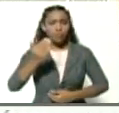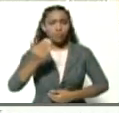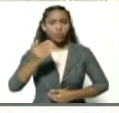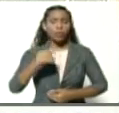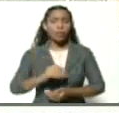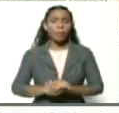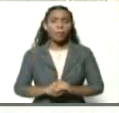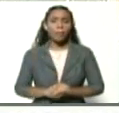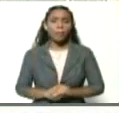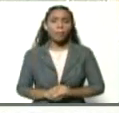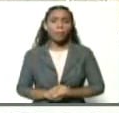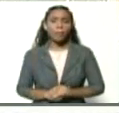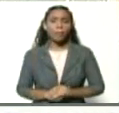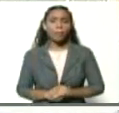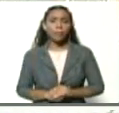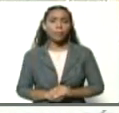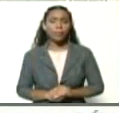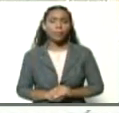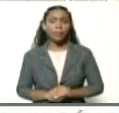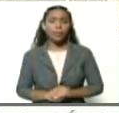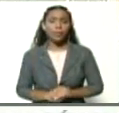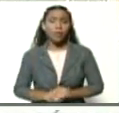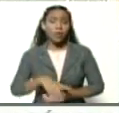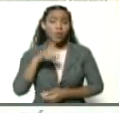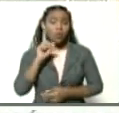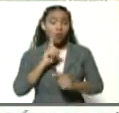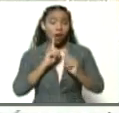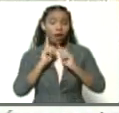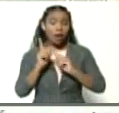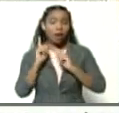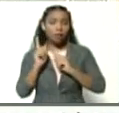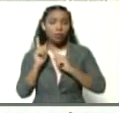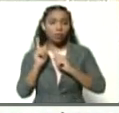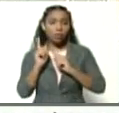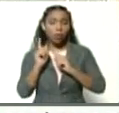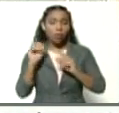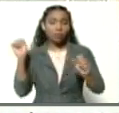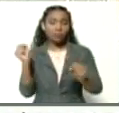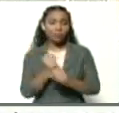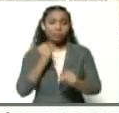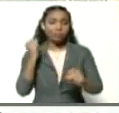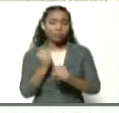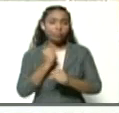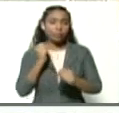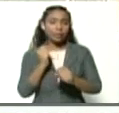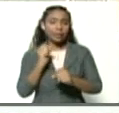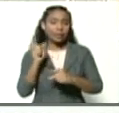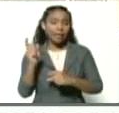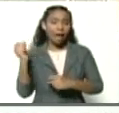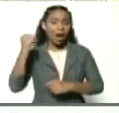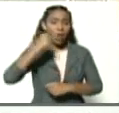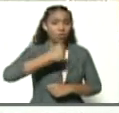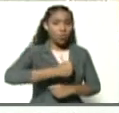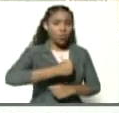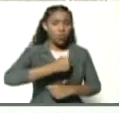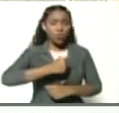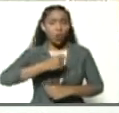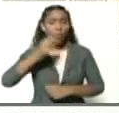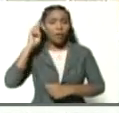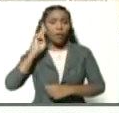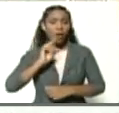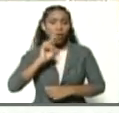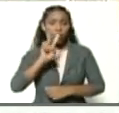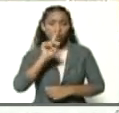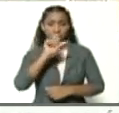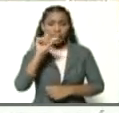Nacional Bolivariana. En uno de esos operativos de escudo bolivariano, hace dos